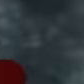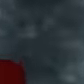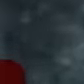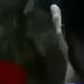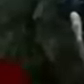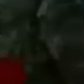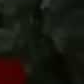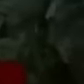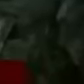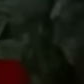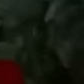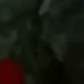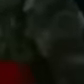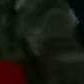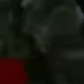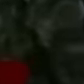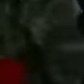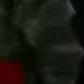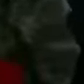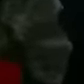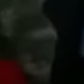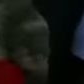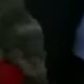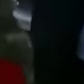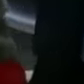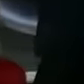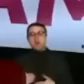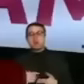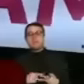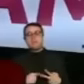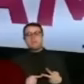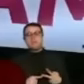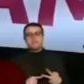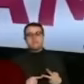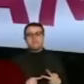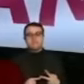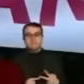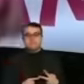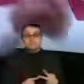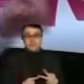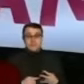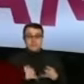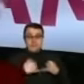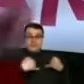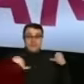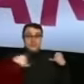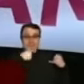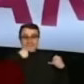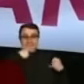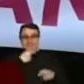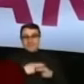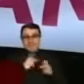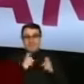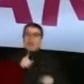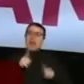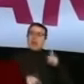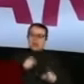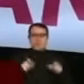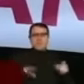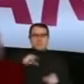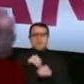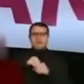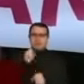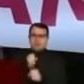fuerzas oscuras que quieren amedrentar a los funcionarios clave de su gobierno. Esa línea roja son unos cuantos funcionarios que he tratado